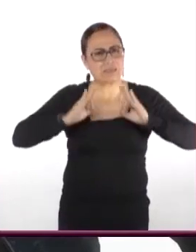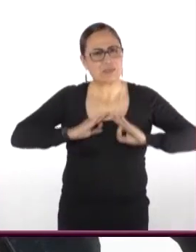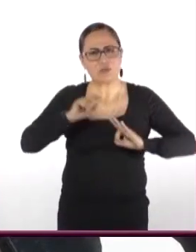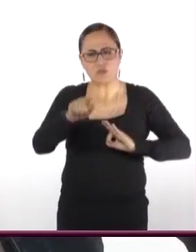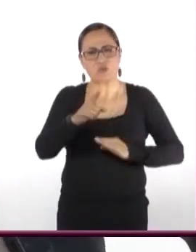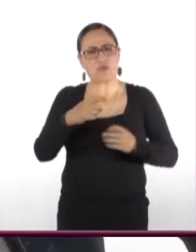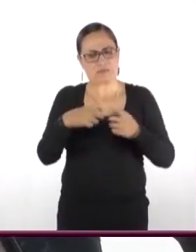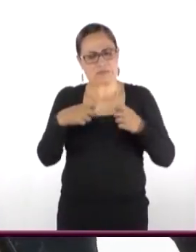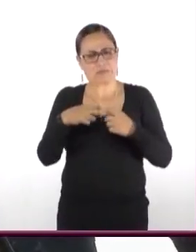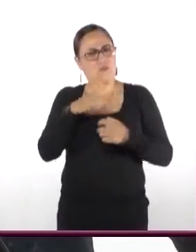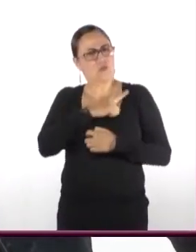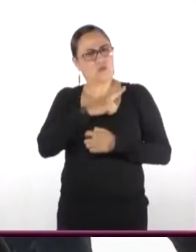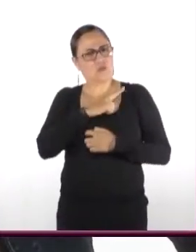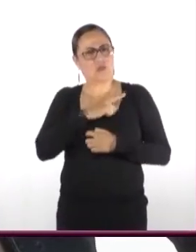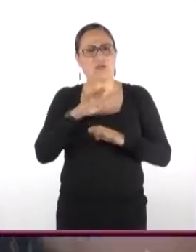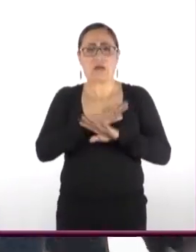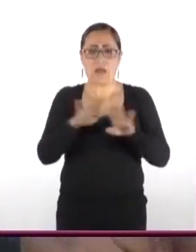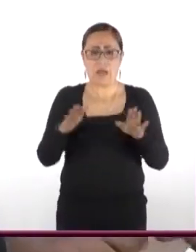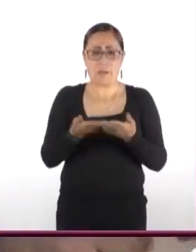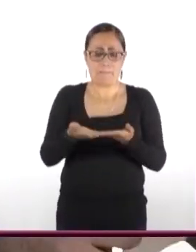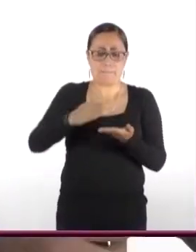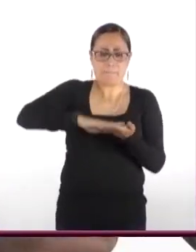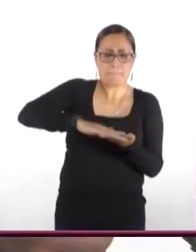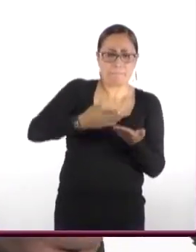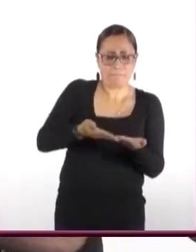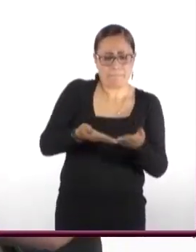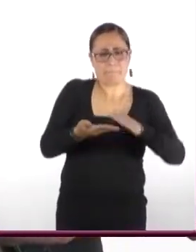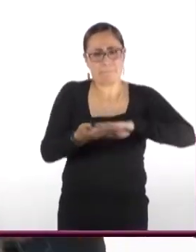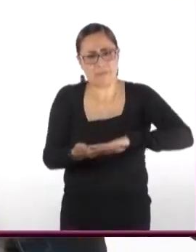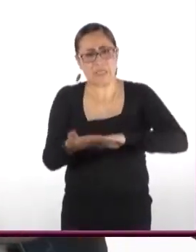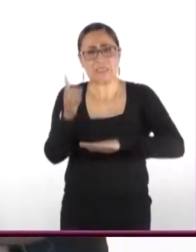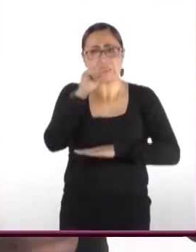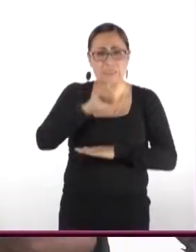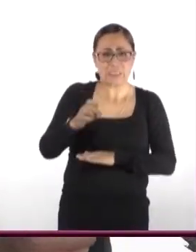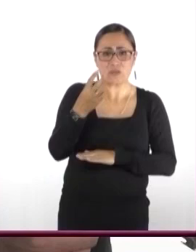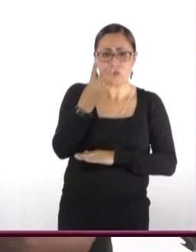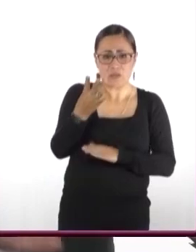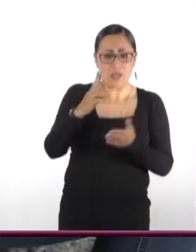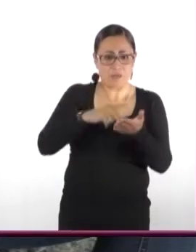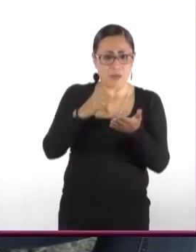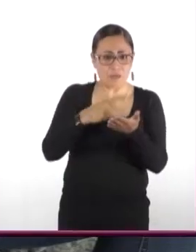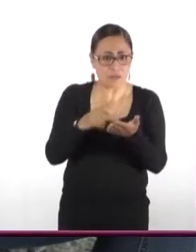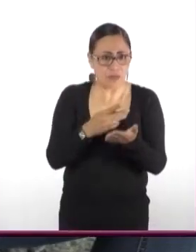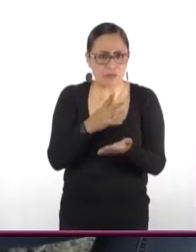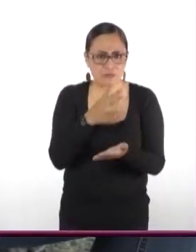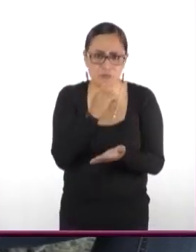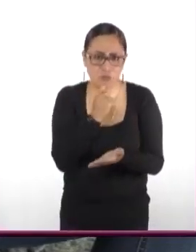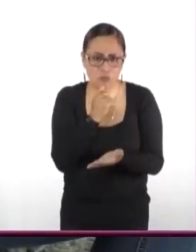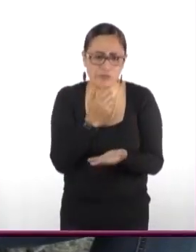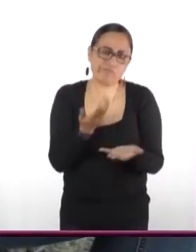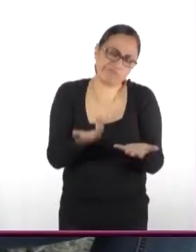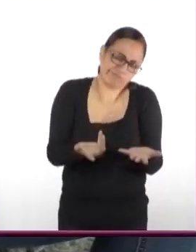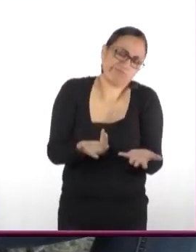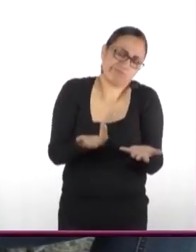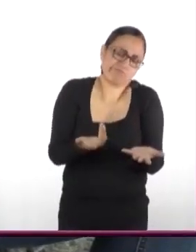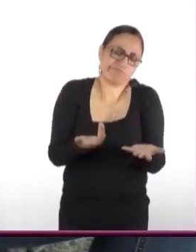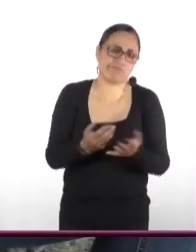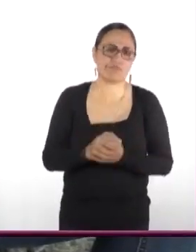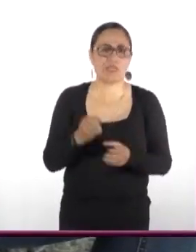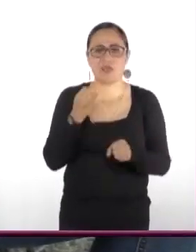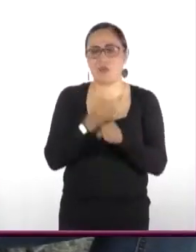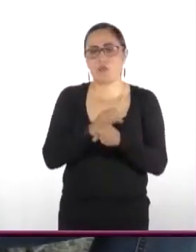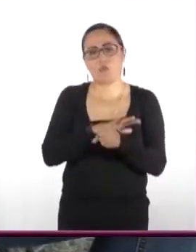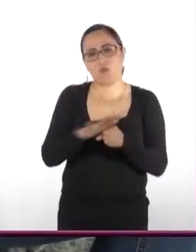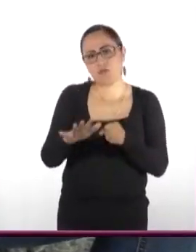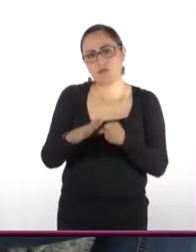solo. Entonces, básicamente es imposible doblar un pliego de papel 103 veces, ¿no? Básicamente sí. Ya